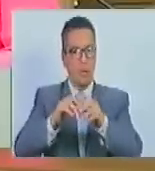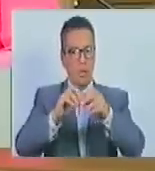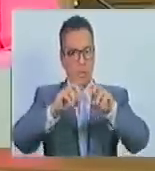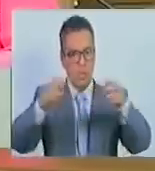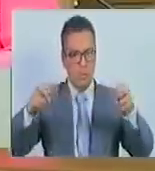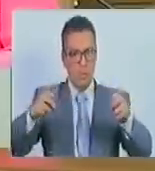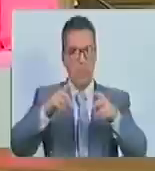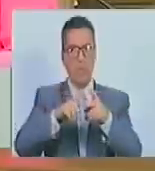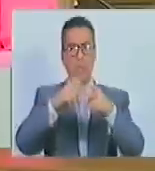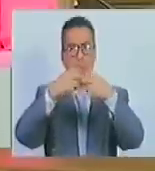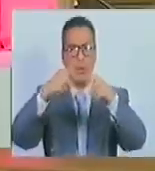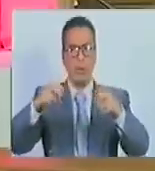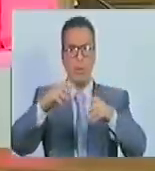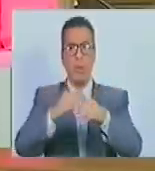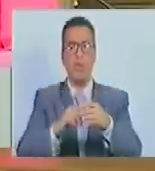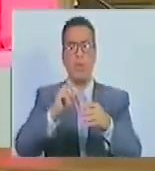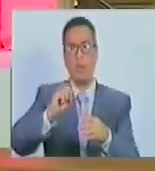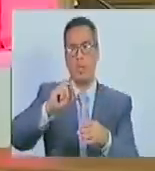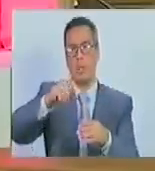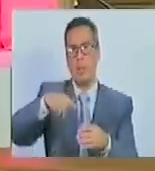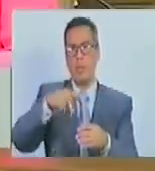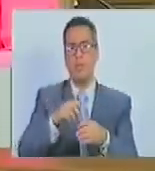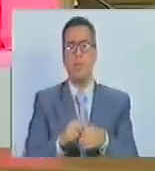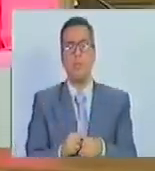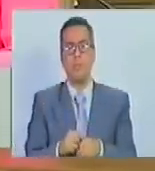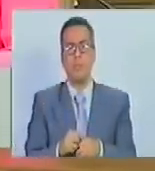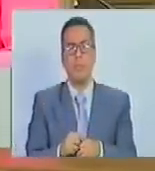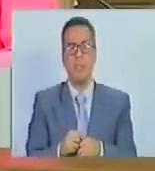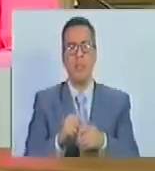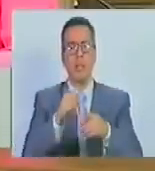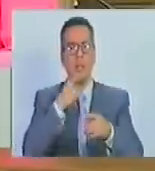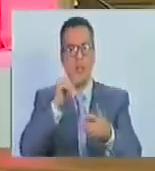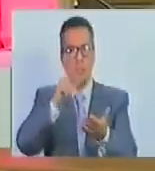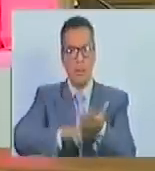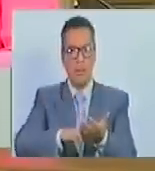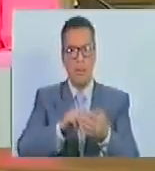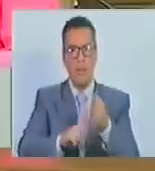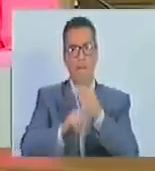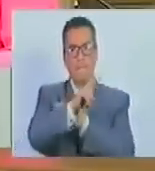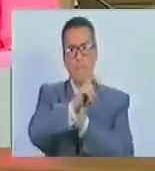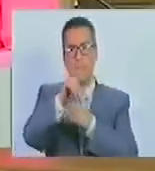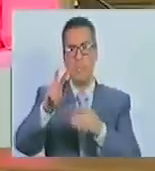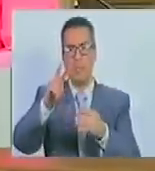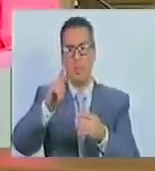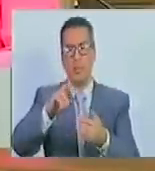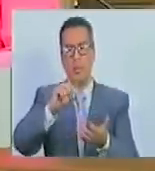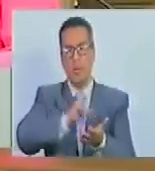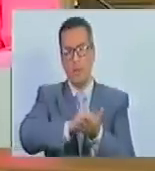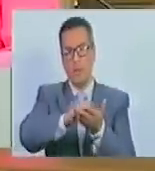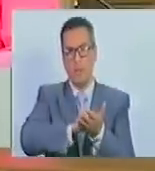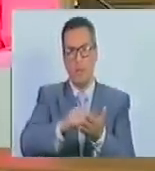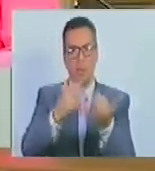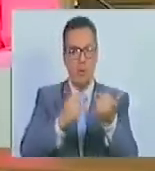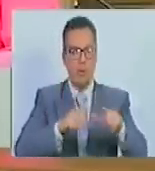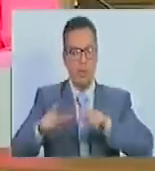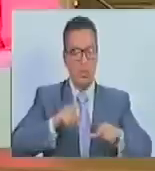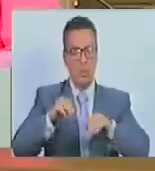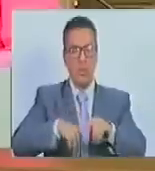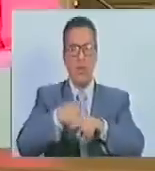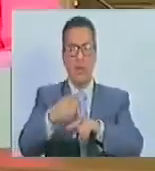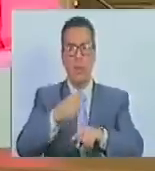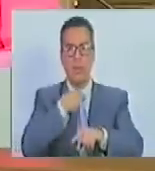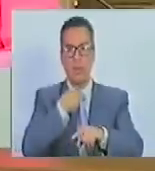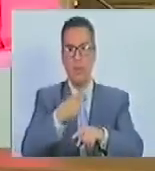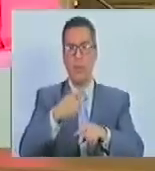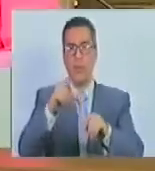los títulos, capítulos, acápites y epígrafes, quedando aprobado 22 artículos. Acto seguido, el presidente